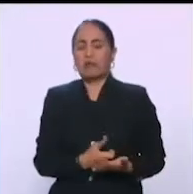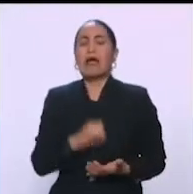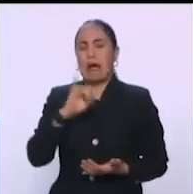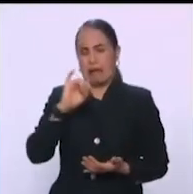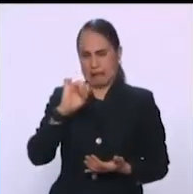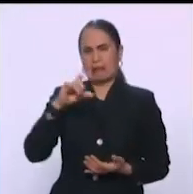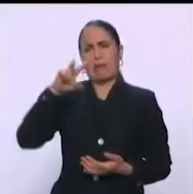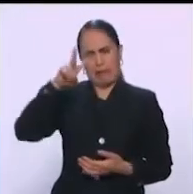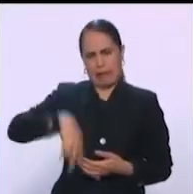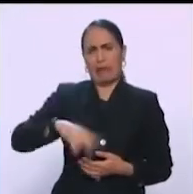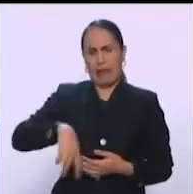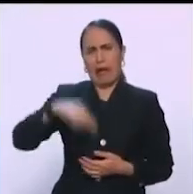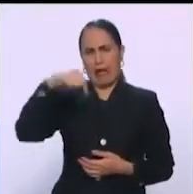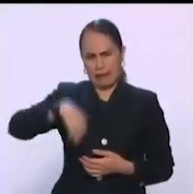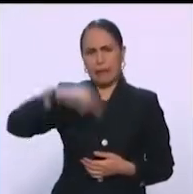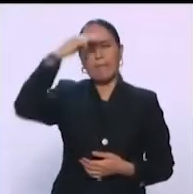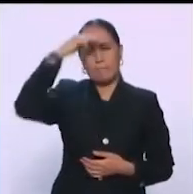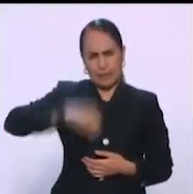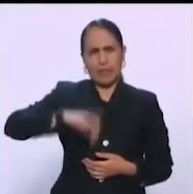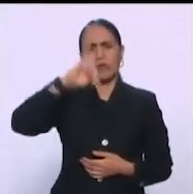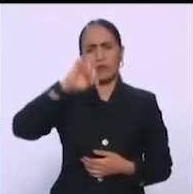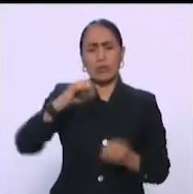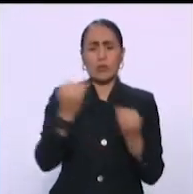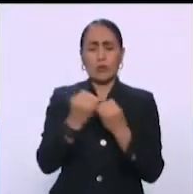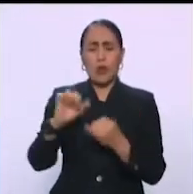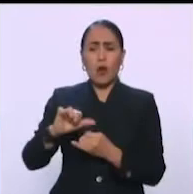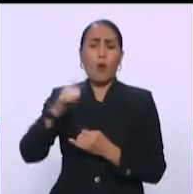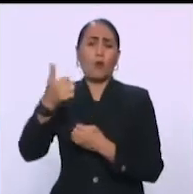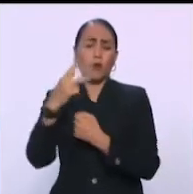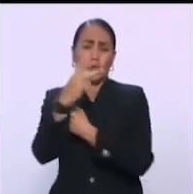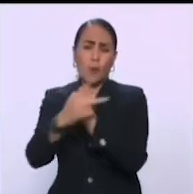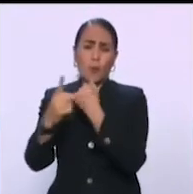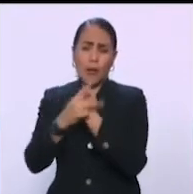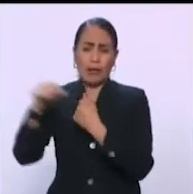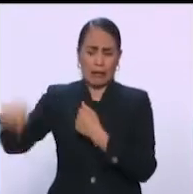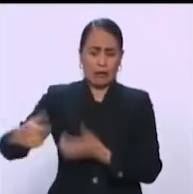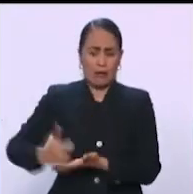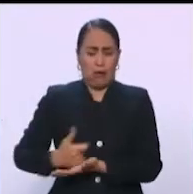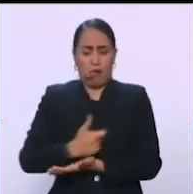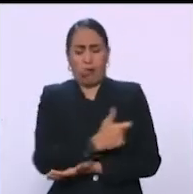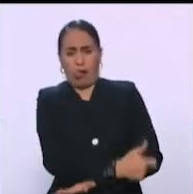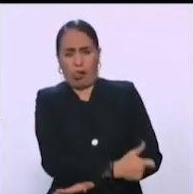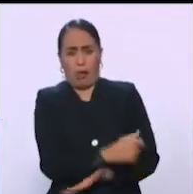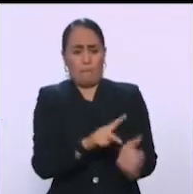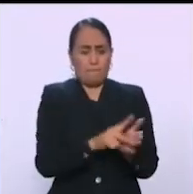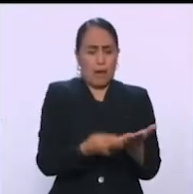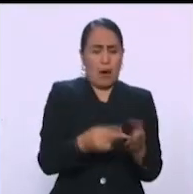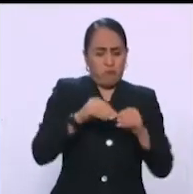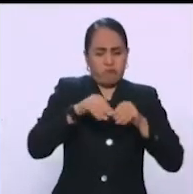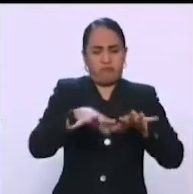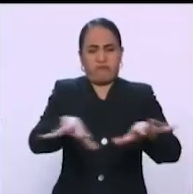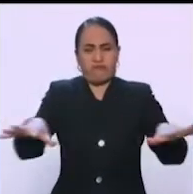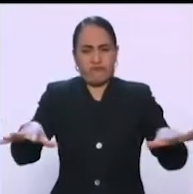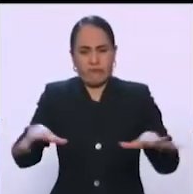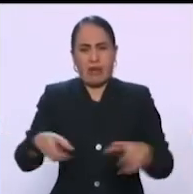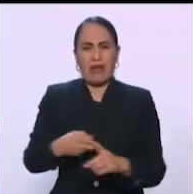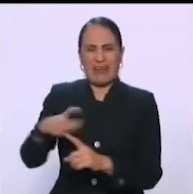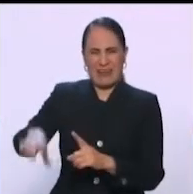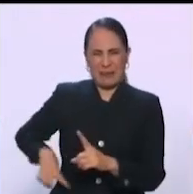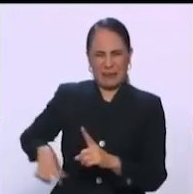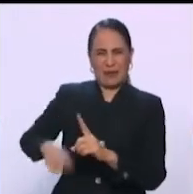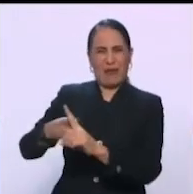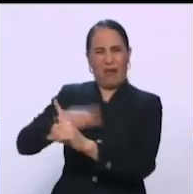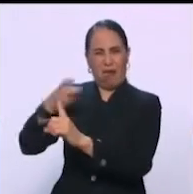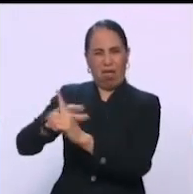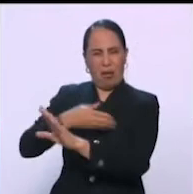lo hay, en el exterior. Yo creo, según mi hipótesis, no tengo las pruebas, pero lo que creo es que sí es posible que